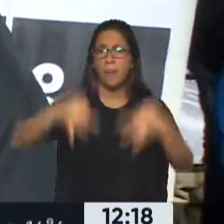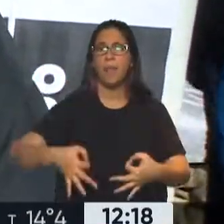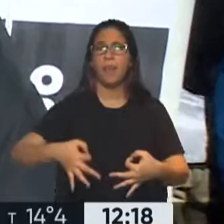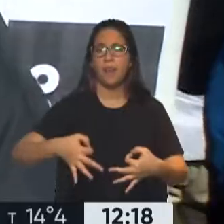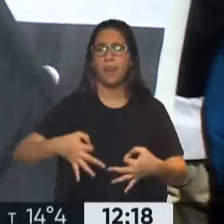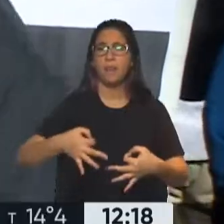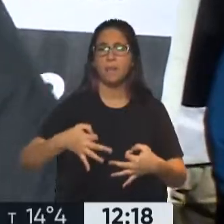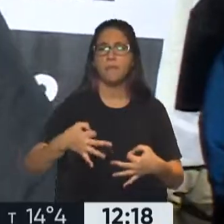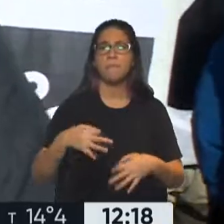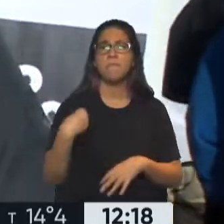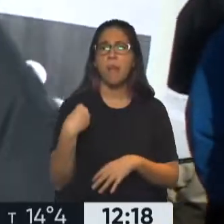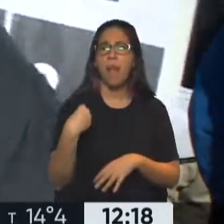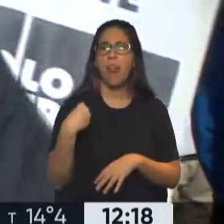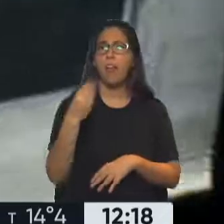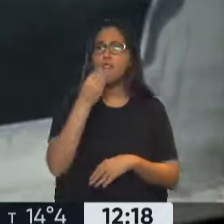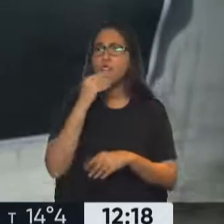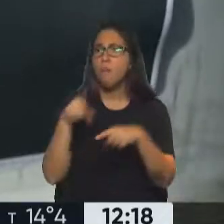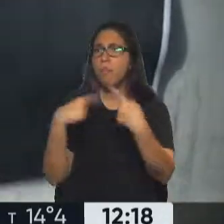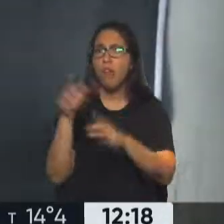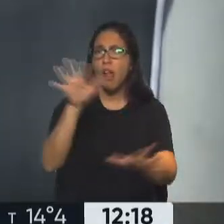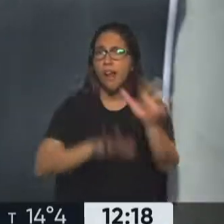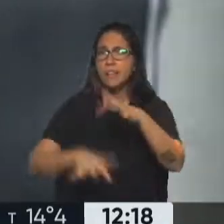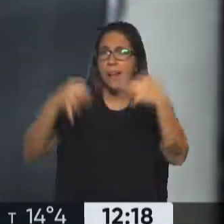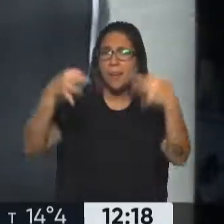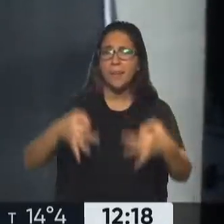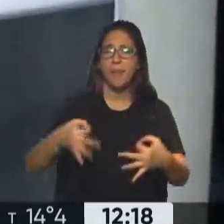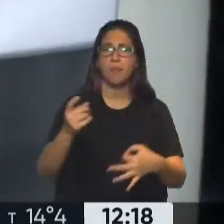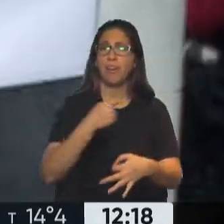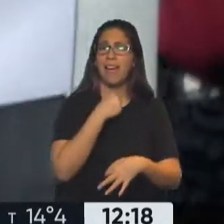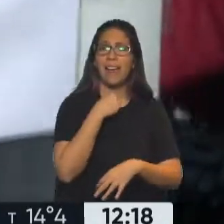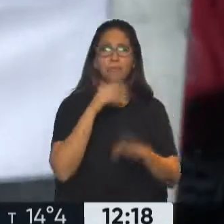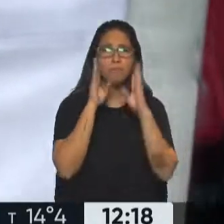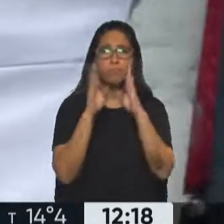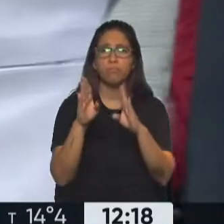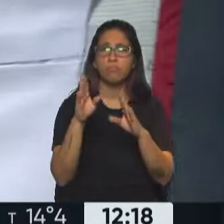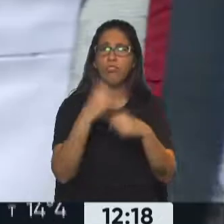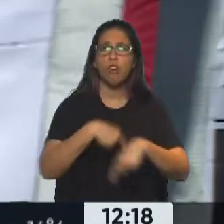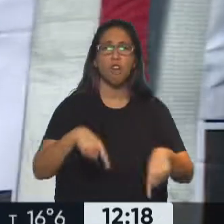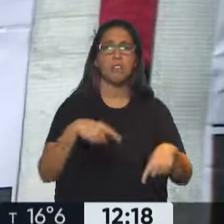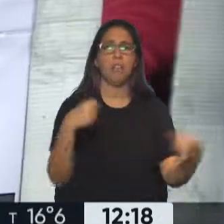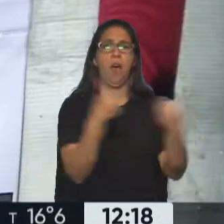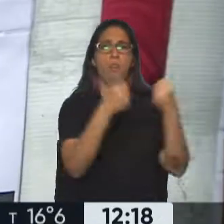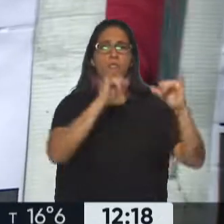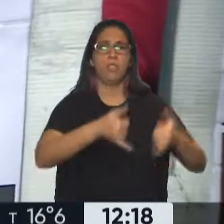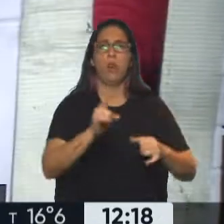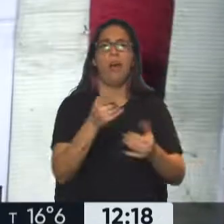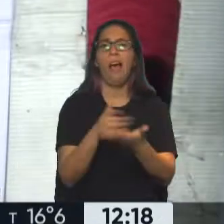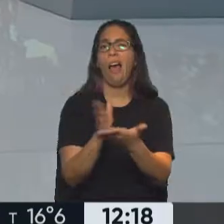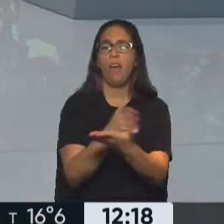para mantener los comedores para organizar los comedores lo queremos hacer eje en lo que nos une no es lo que nos divide